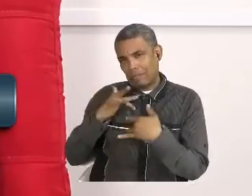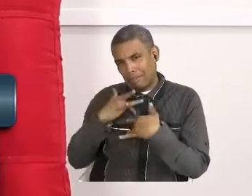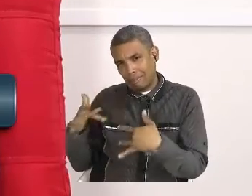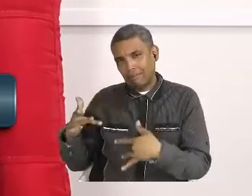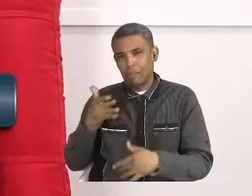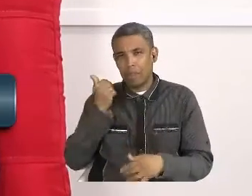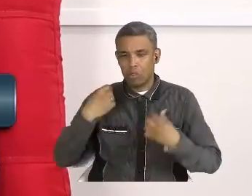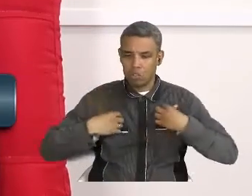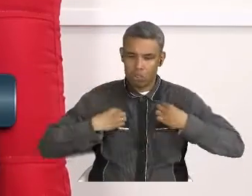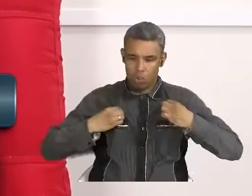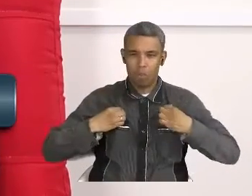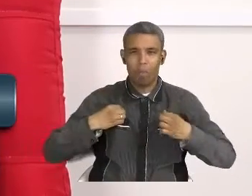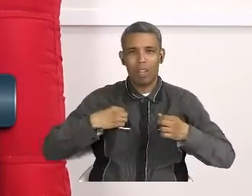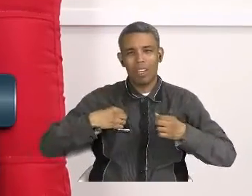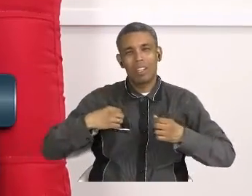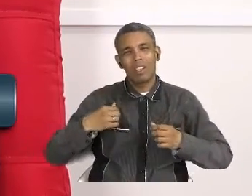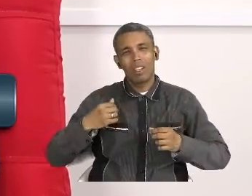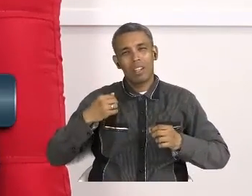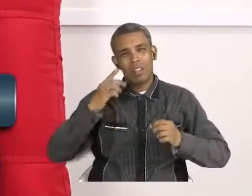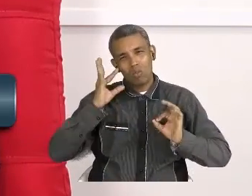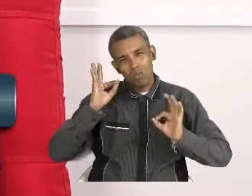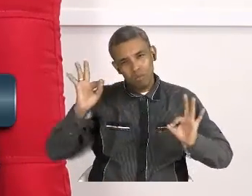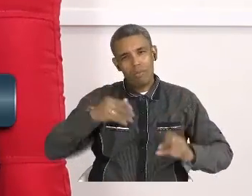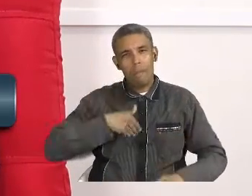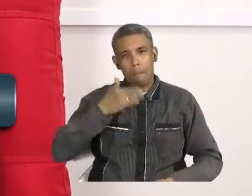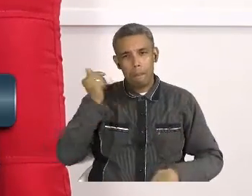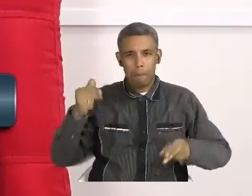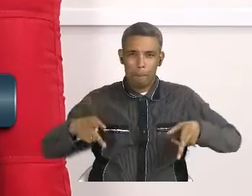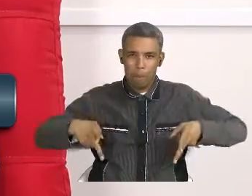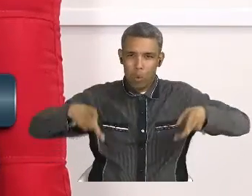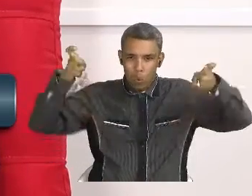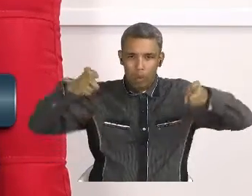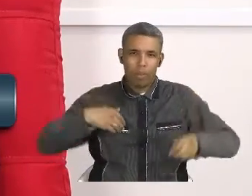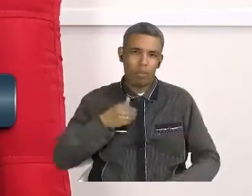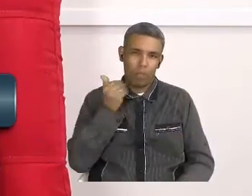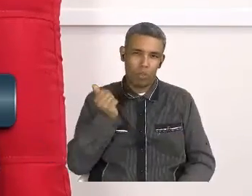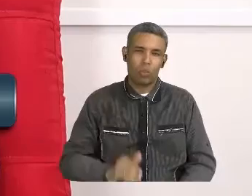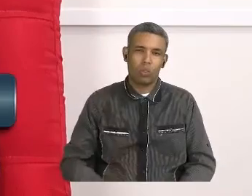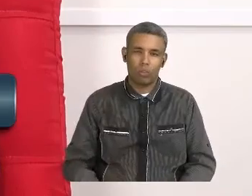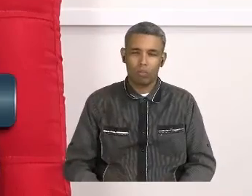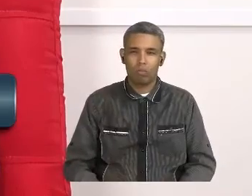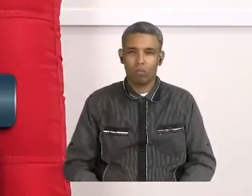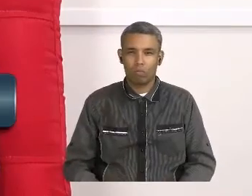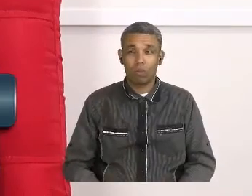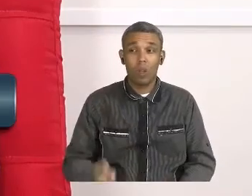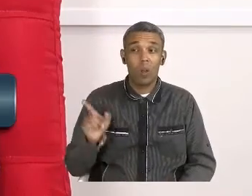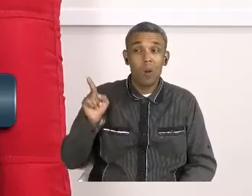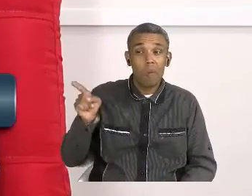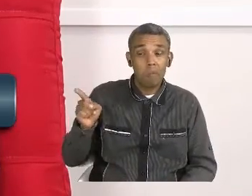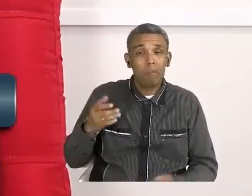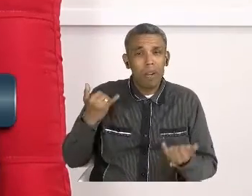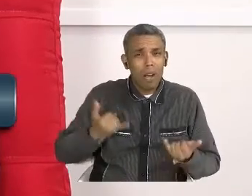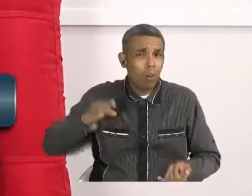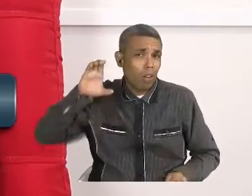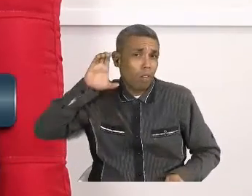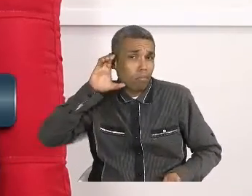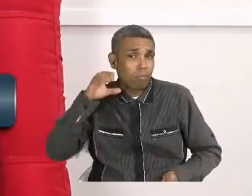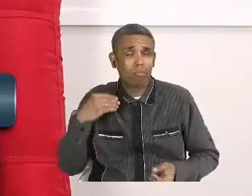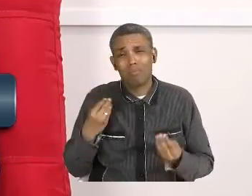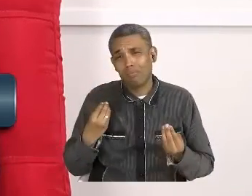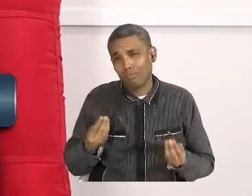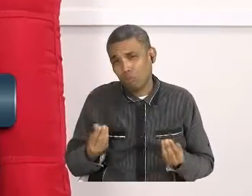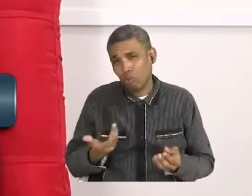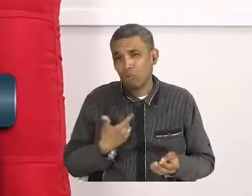acercando a la Cruz Roja y a todos los puntos de atención. Sabemos que nuestros hermanos en Mocoa tienen muchas necesidades en este momento, y bueno, una